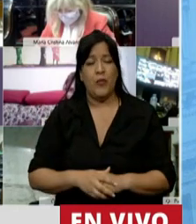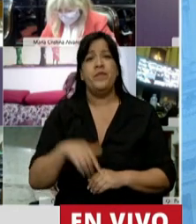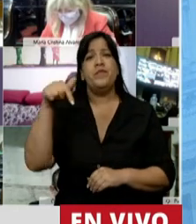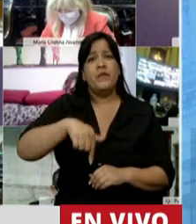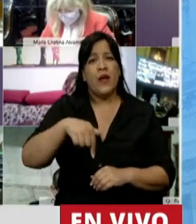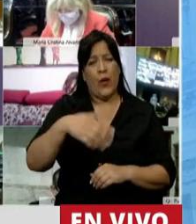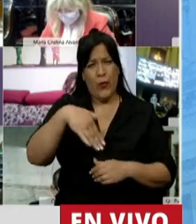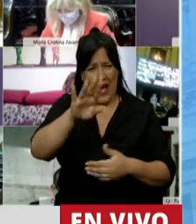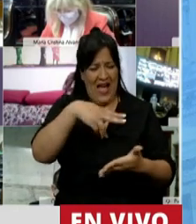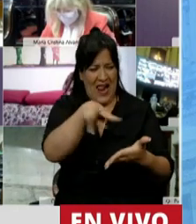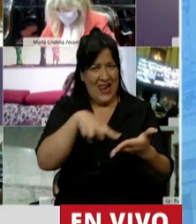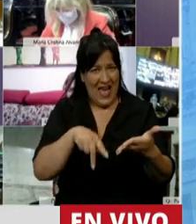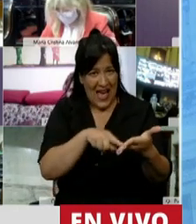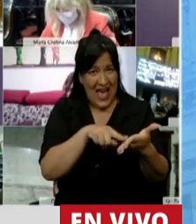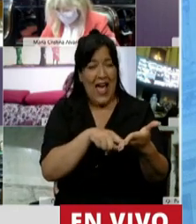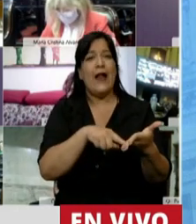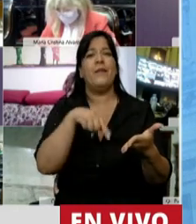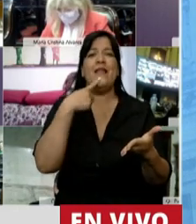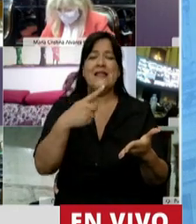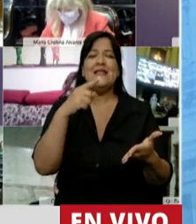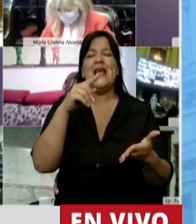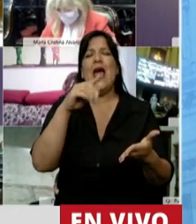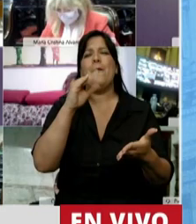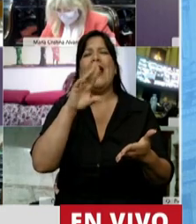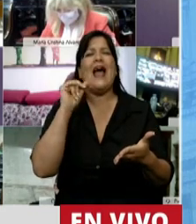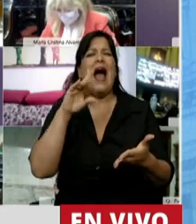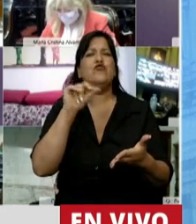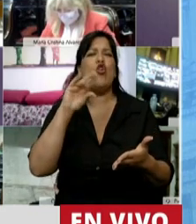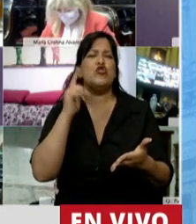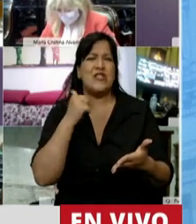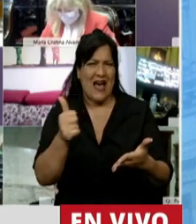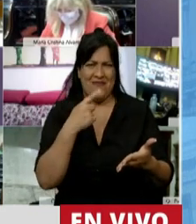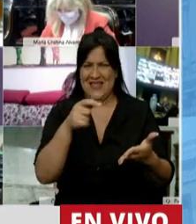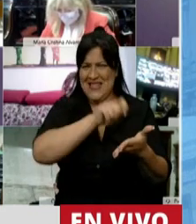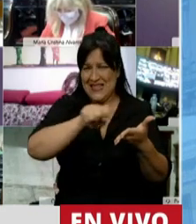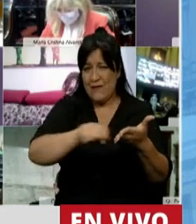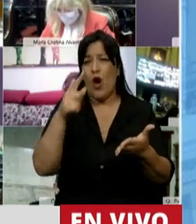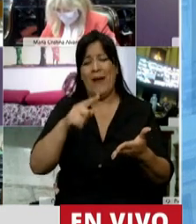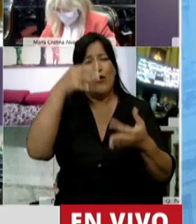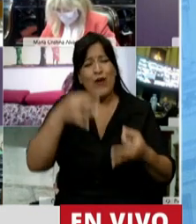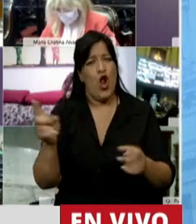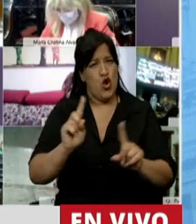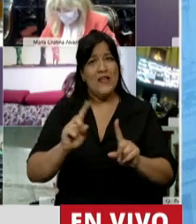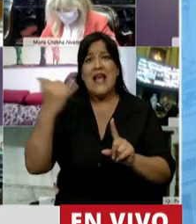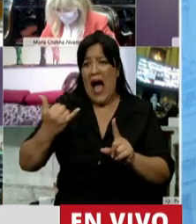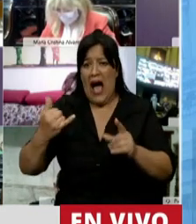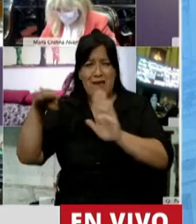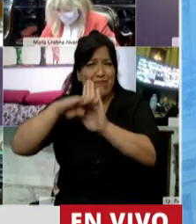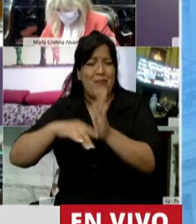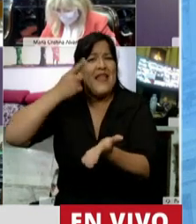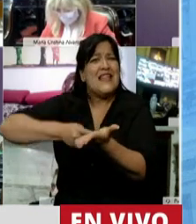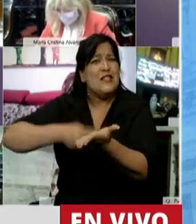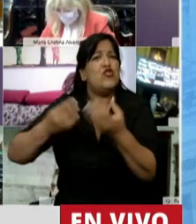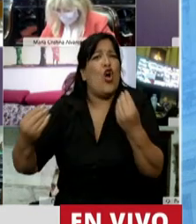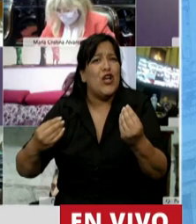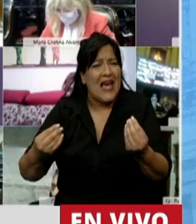que voy a leer ahora se lo adjudican a Vargas Llosa. No ha sido Vargas Llosa. Pero ¿saben qué? Todo este paquete de medidas conducen a